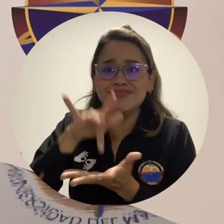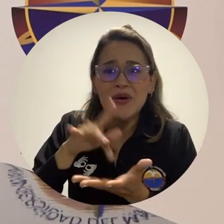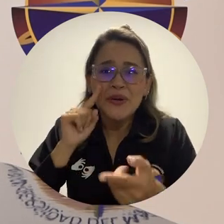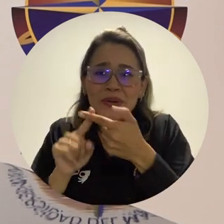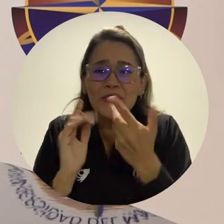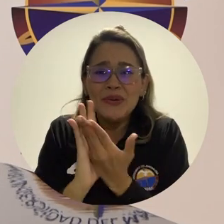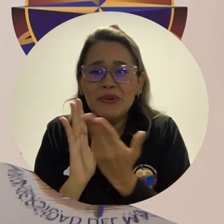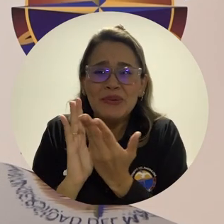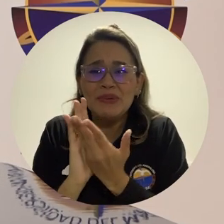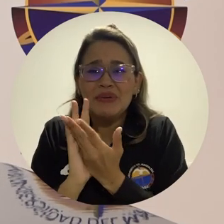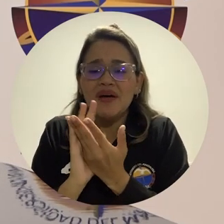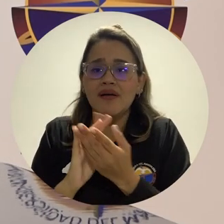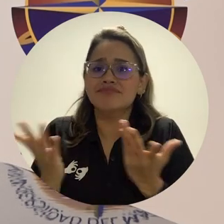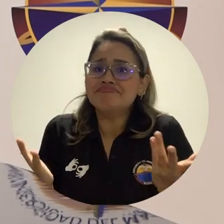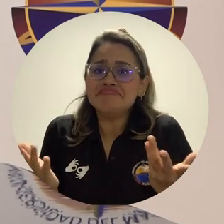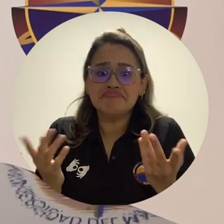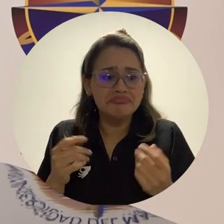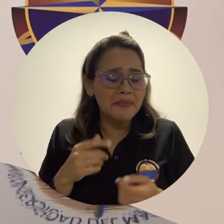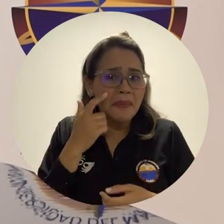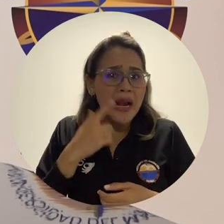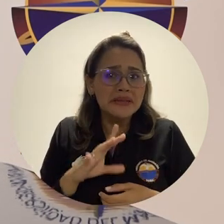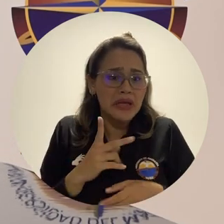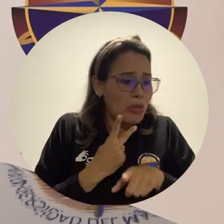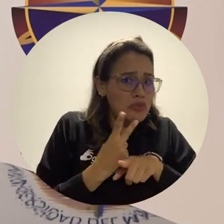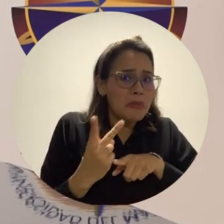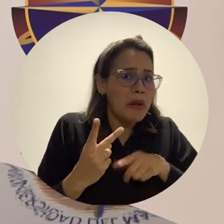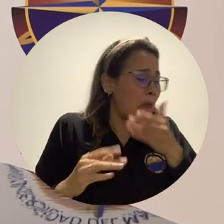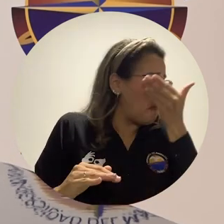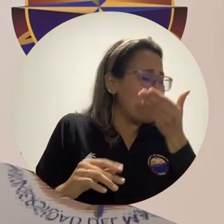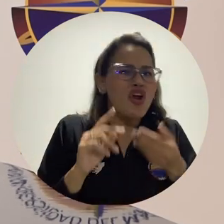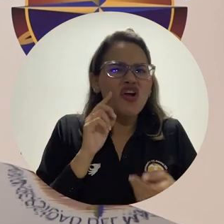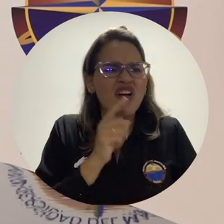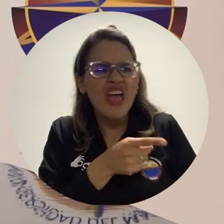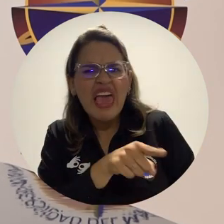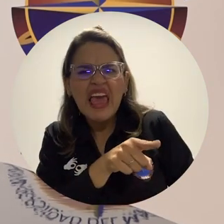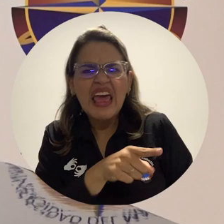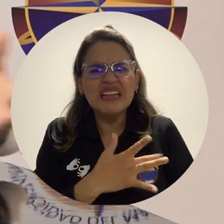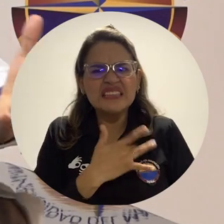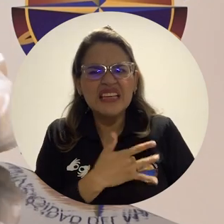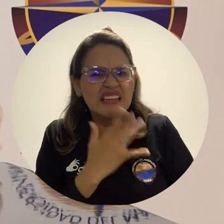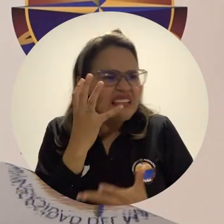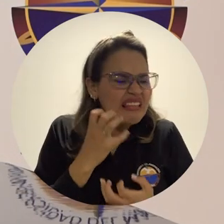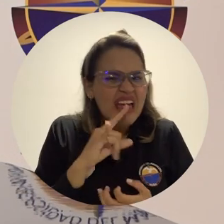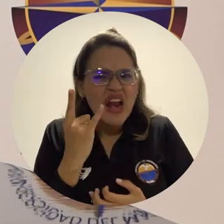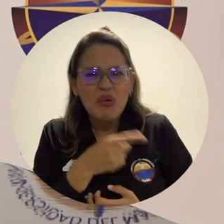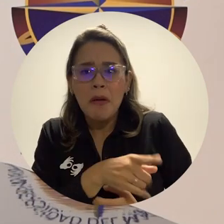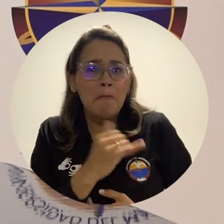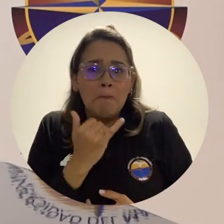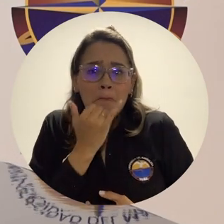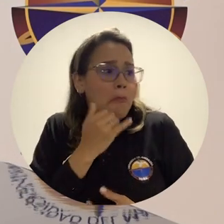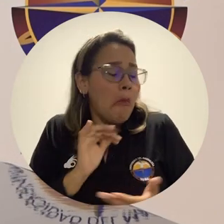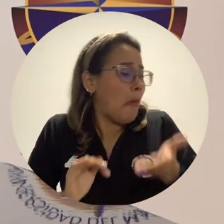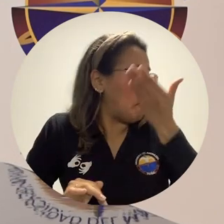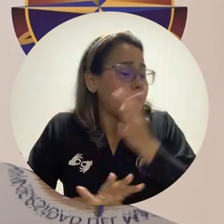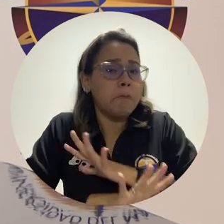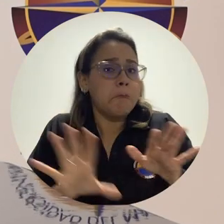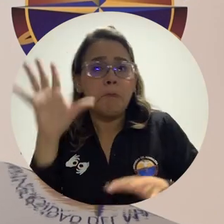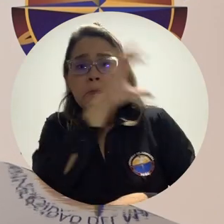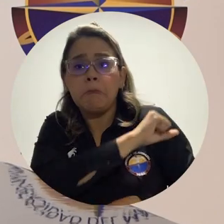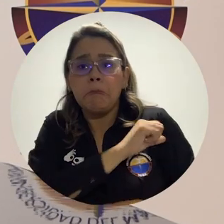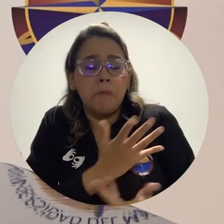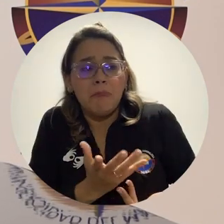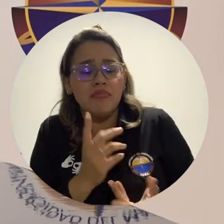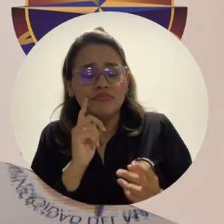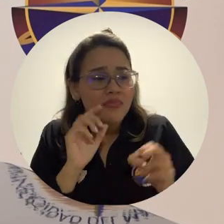enfermero y que se vieron truncados simplemente porque no tuvimos la capacidad de en estas 2 semanas poder identificar,